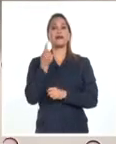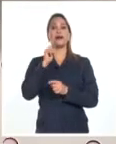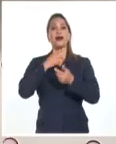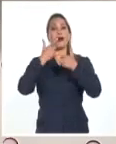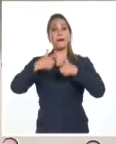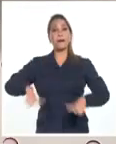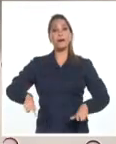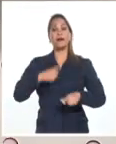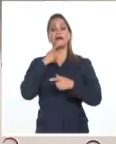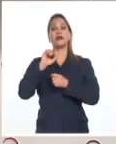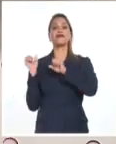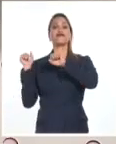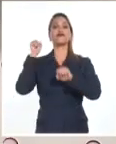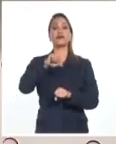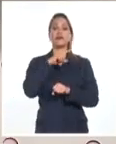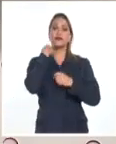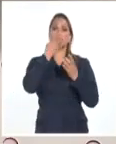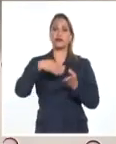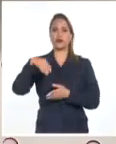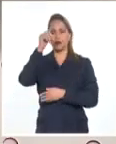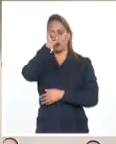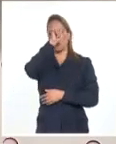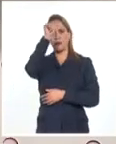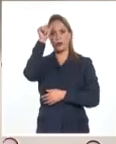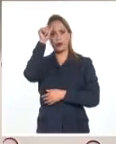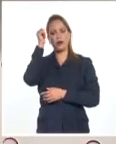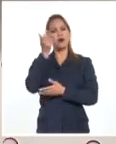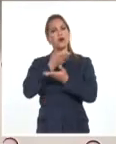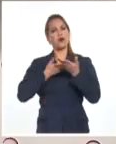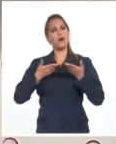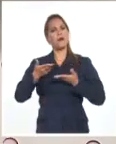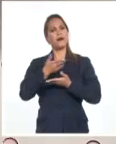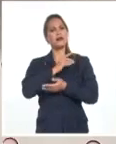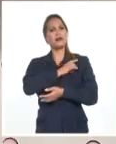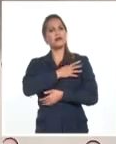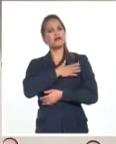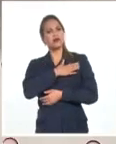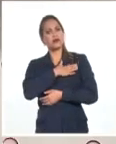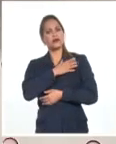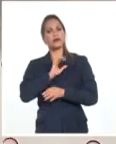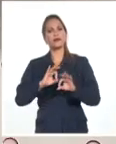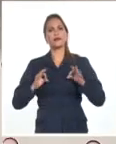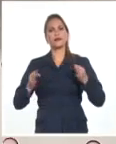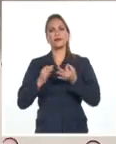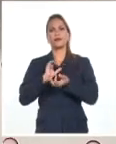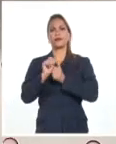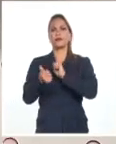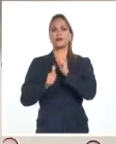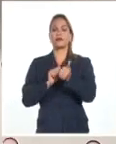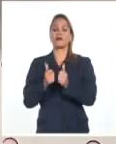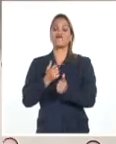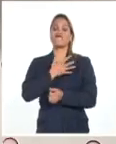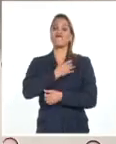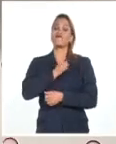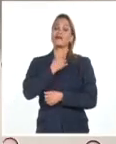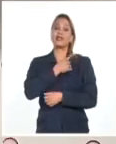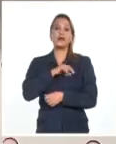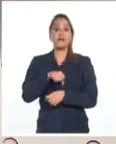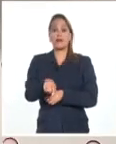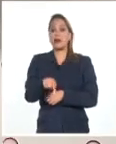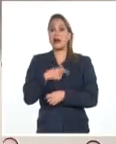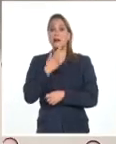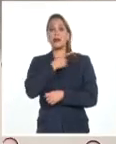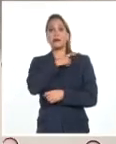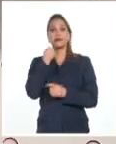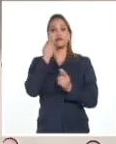de judo, quien falleciera este domingo. Comparto dolor de la familia deportiva cubana ante el repentino fallecimiento de la gran